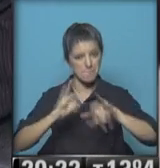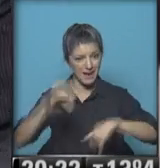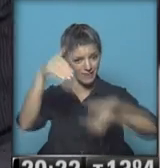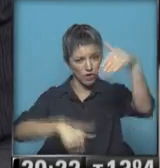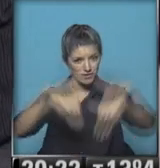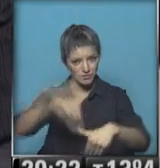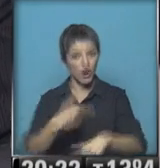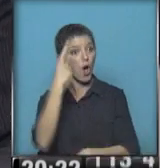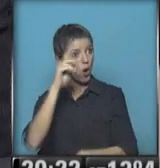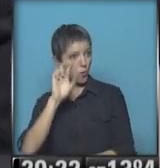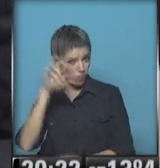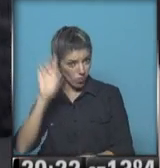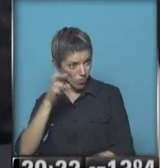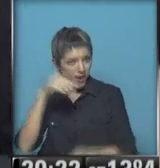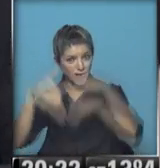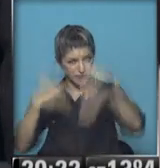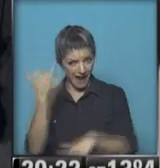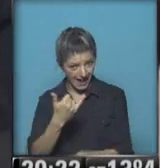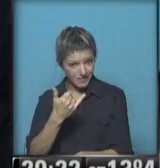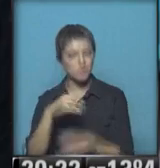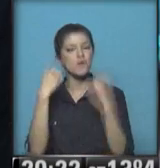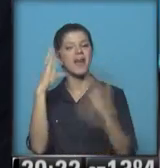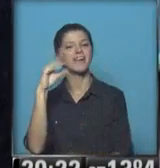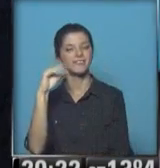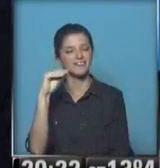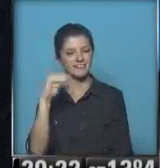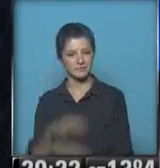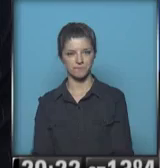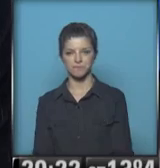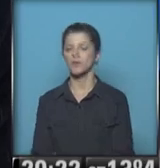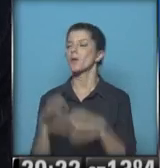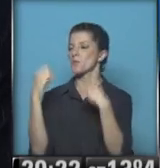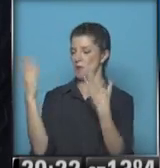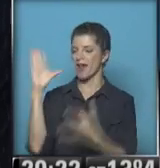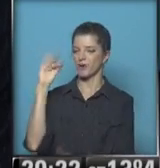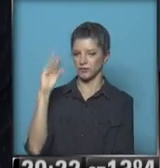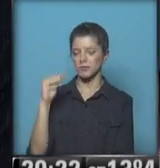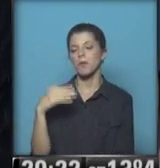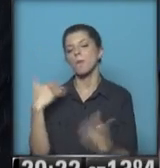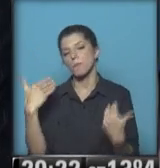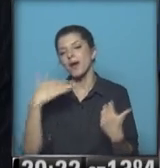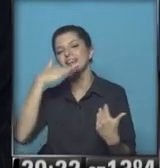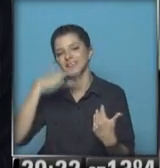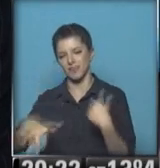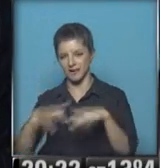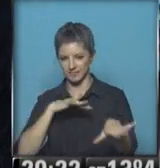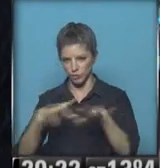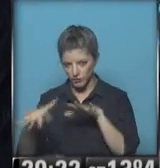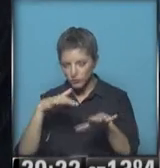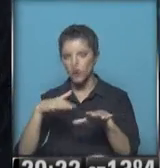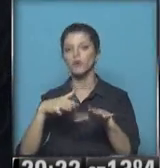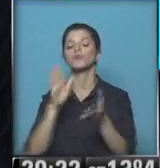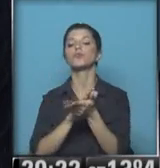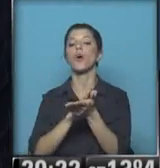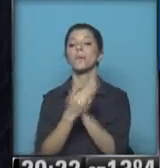un dólar electoral al pro salidad por las noches buenas noches y es para tratar de entender qué es lo que está pasando en el mercado cambiario